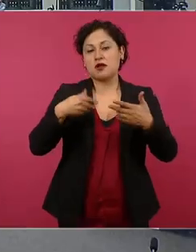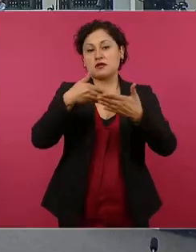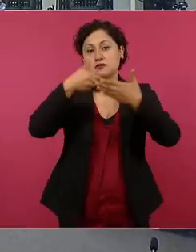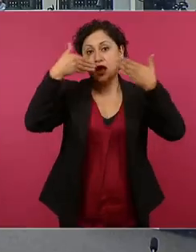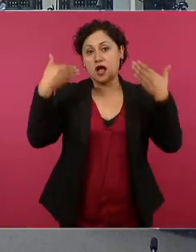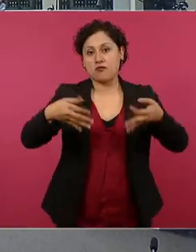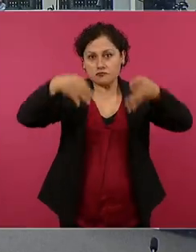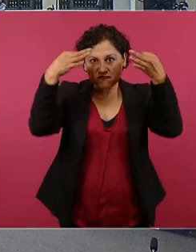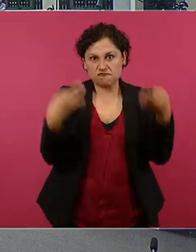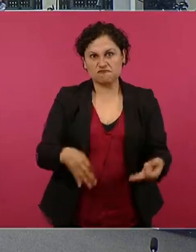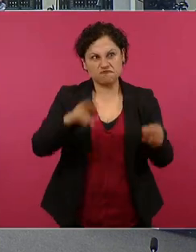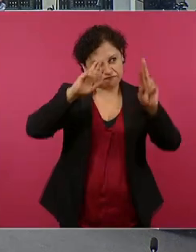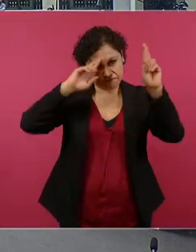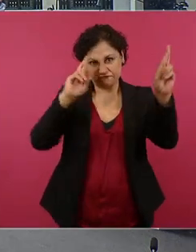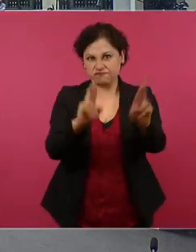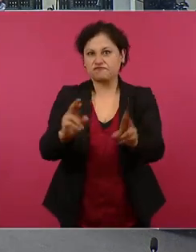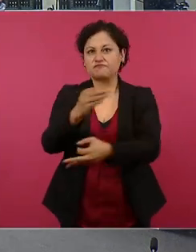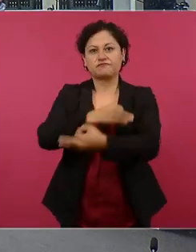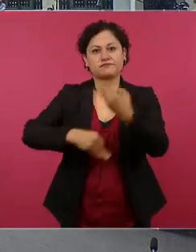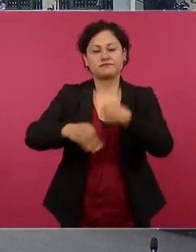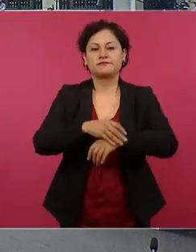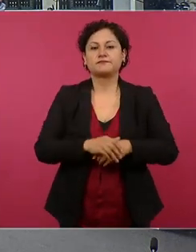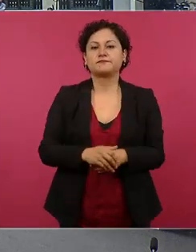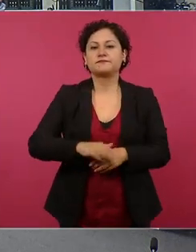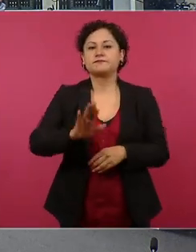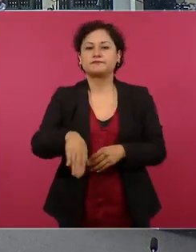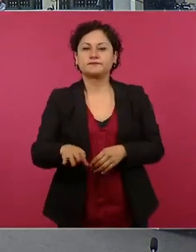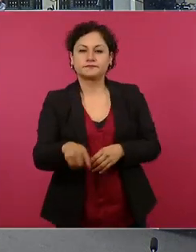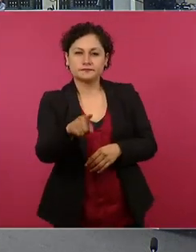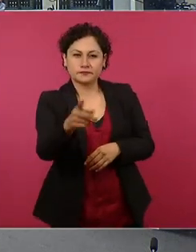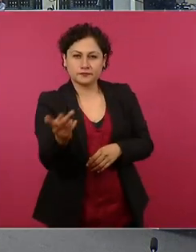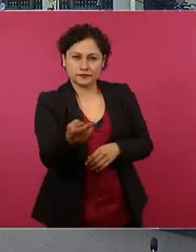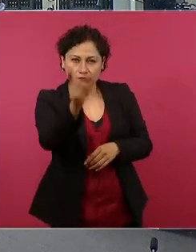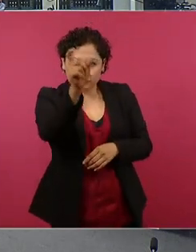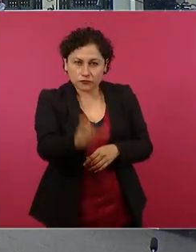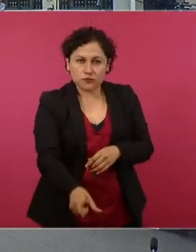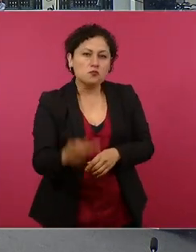del presidente Andrés Manuel todavía, López Obrador? Todavía, pero